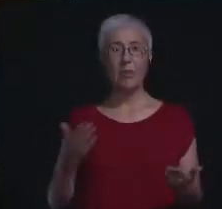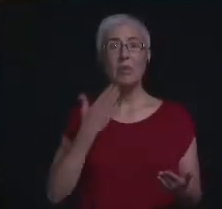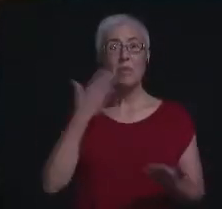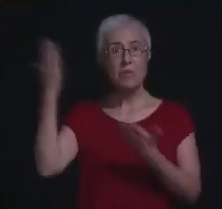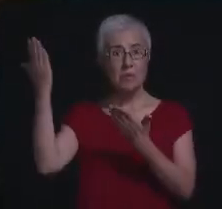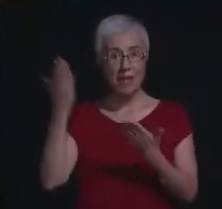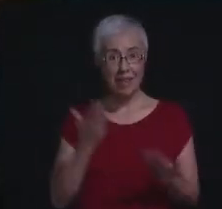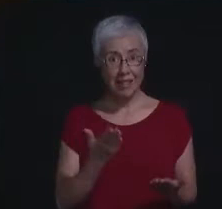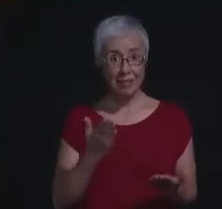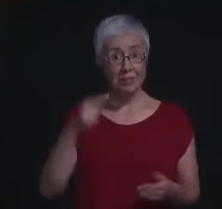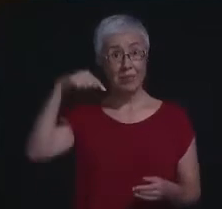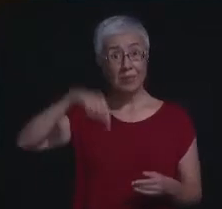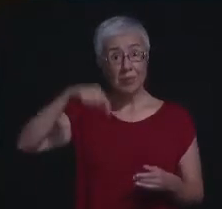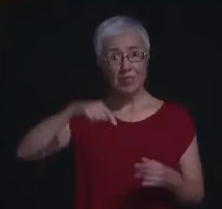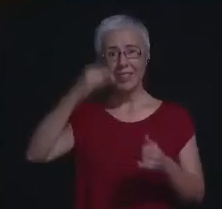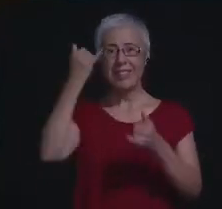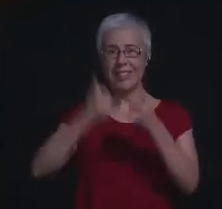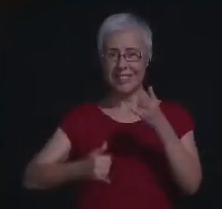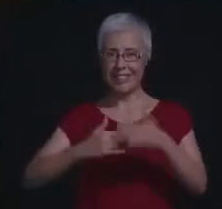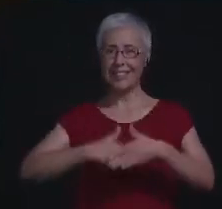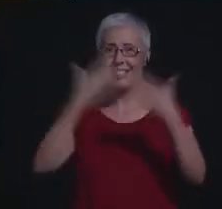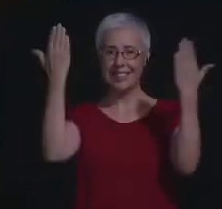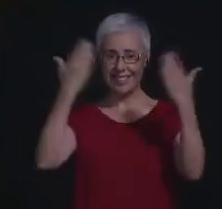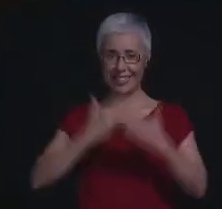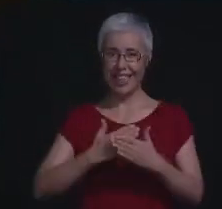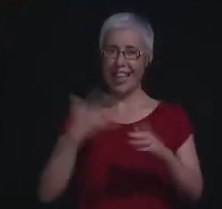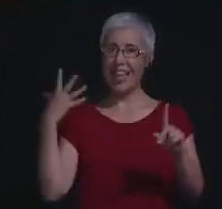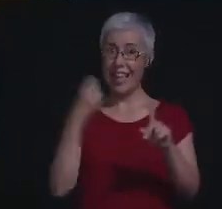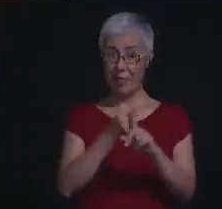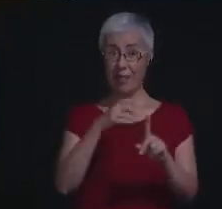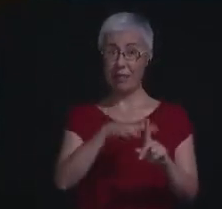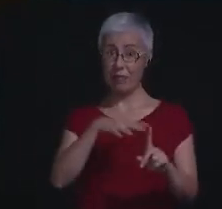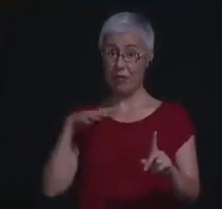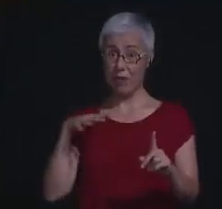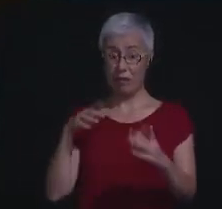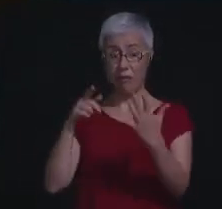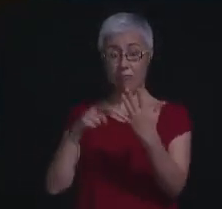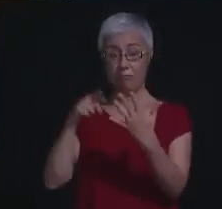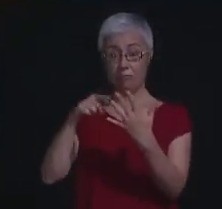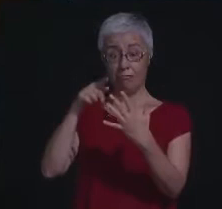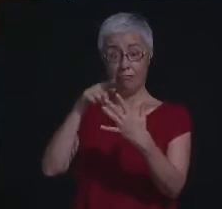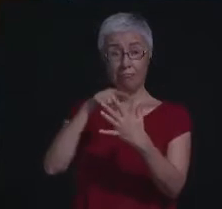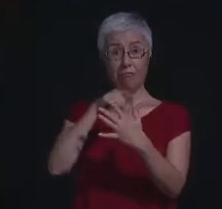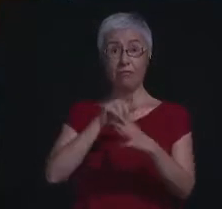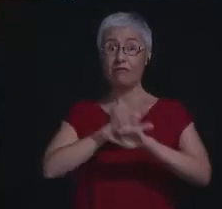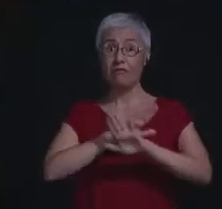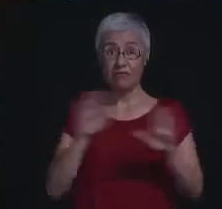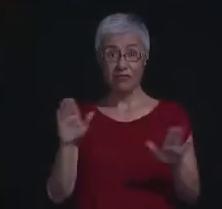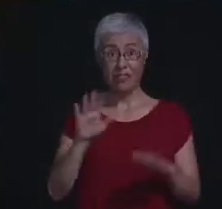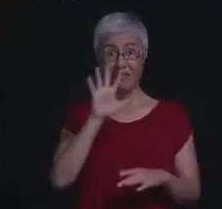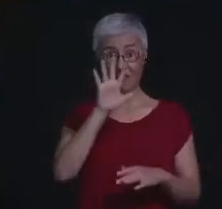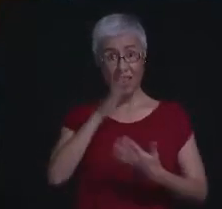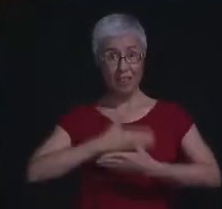Bienvenidos. Arrancamos el último día del Impact Forum. El lunes empezamos un viaje de 5 días con